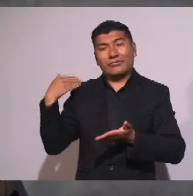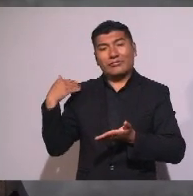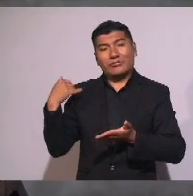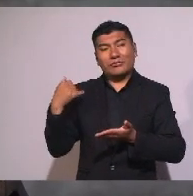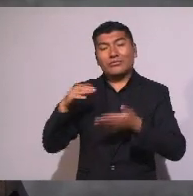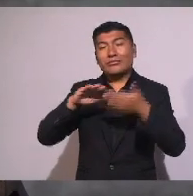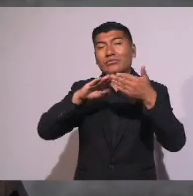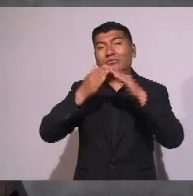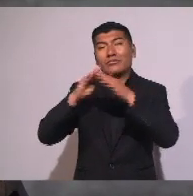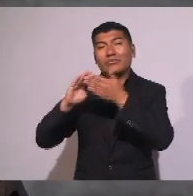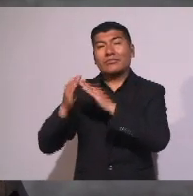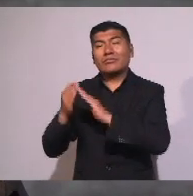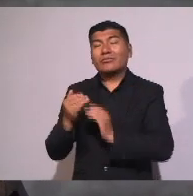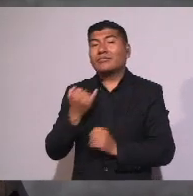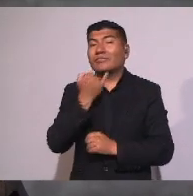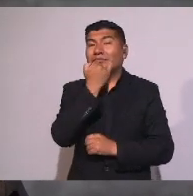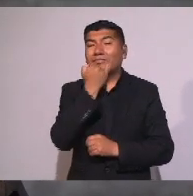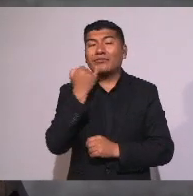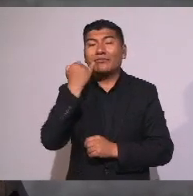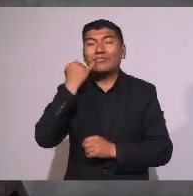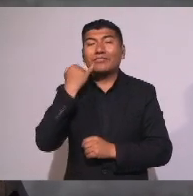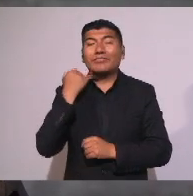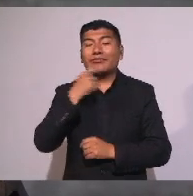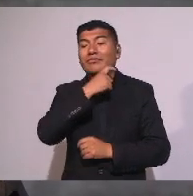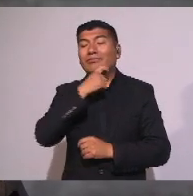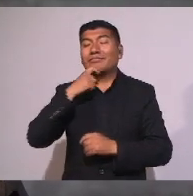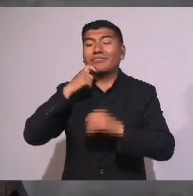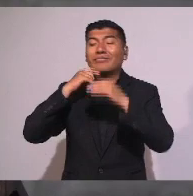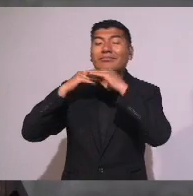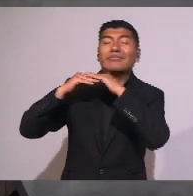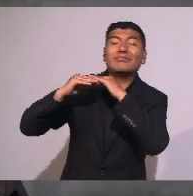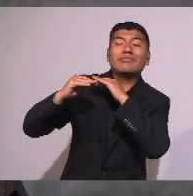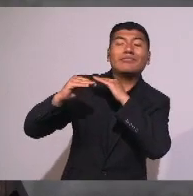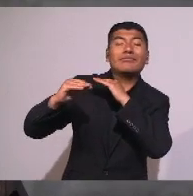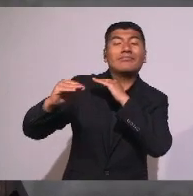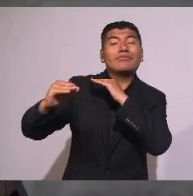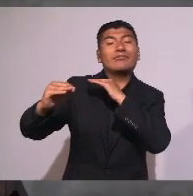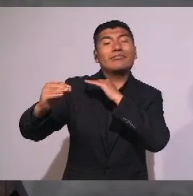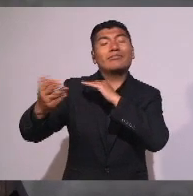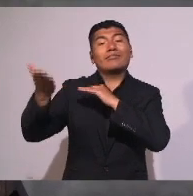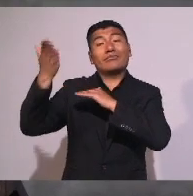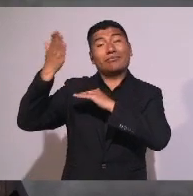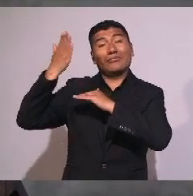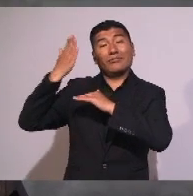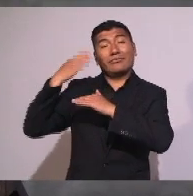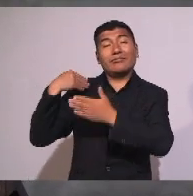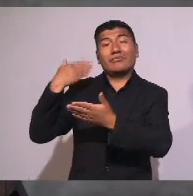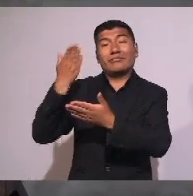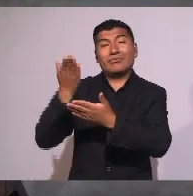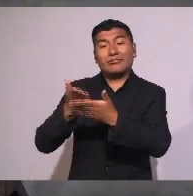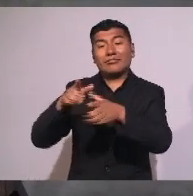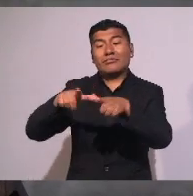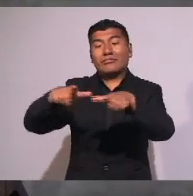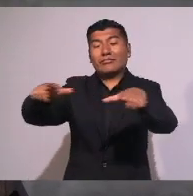el pueblo de Israel en el desierto antes de llegar a la tierra